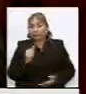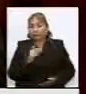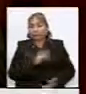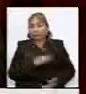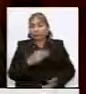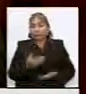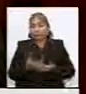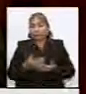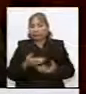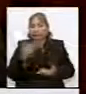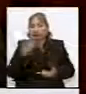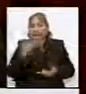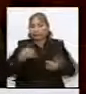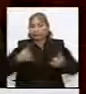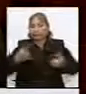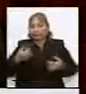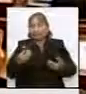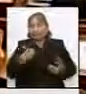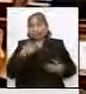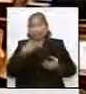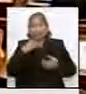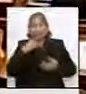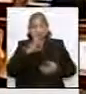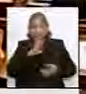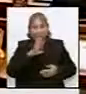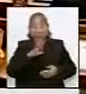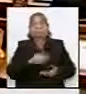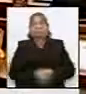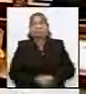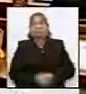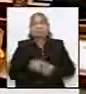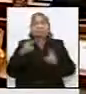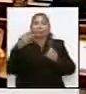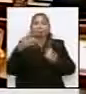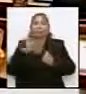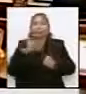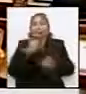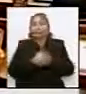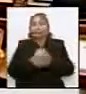tres lideresas juveniles que compartieron los desafíos que enfrentan en su entrega a la política peruana.